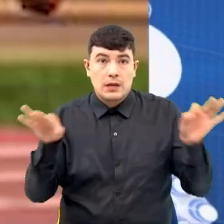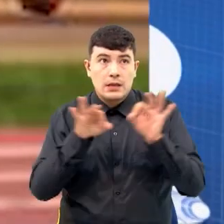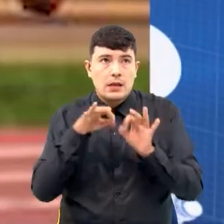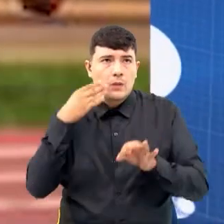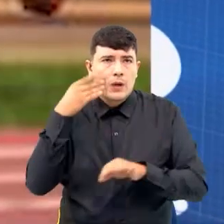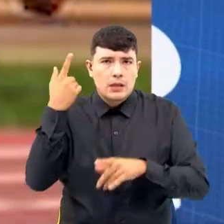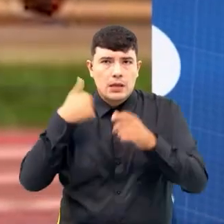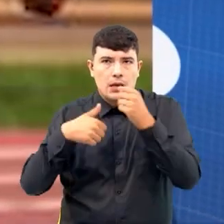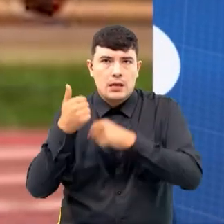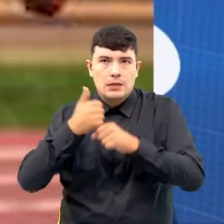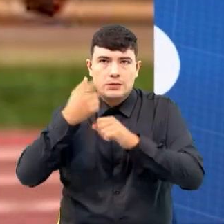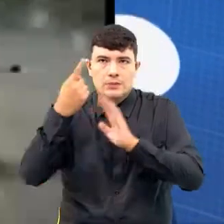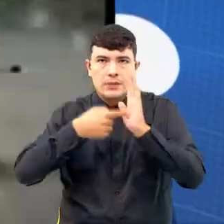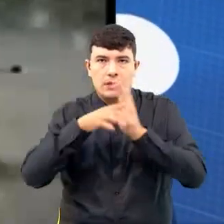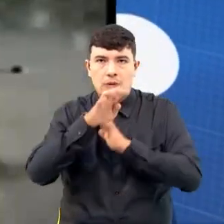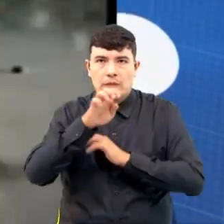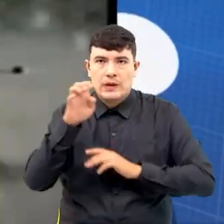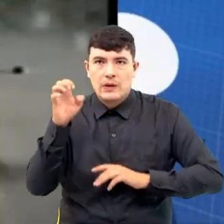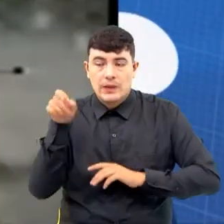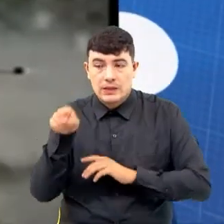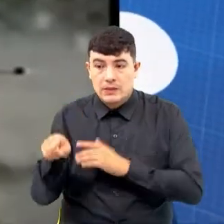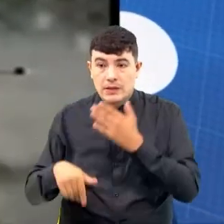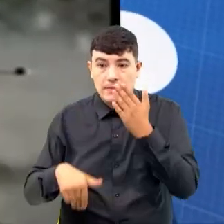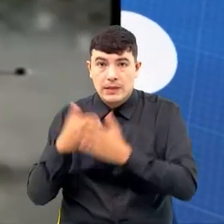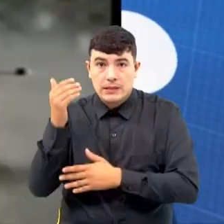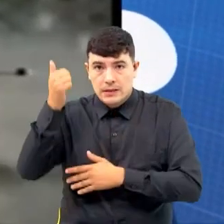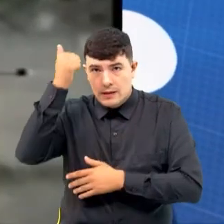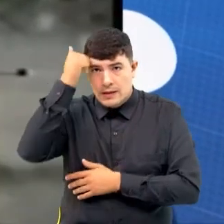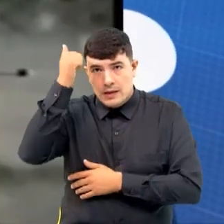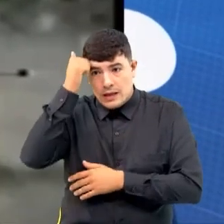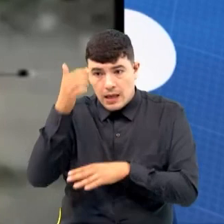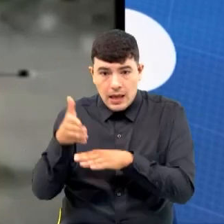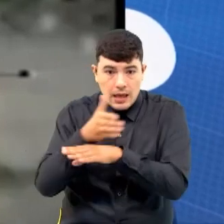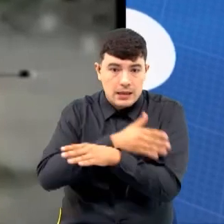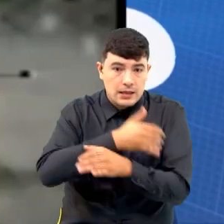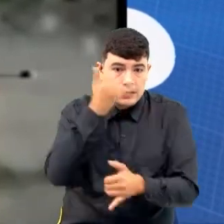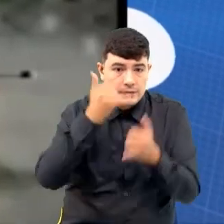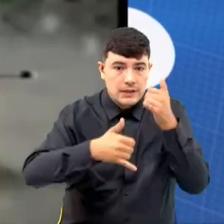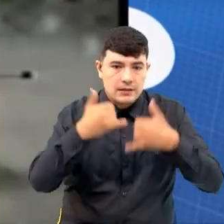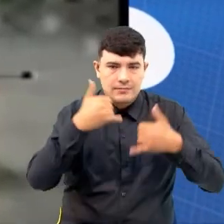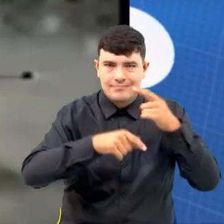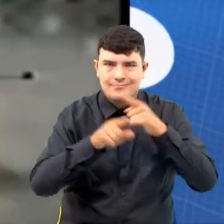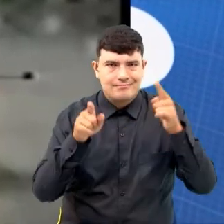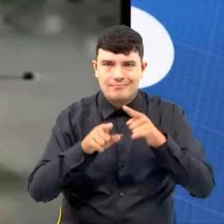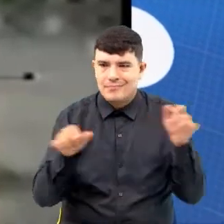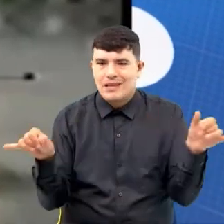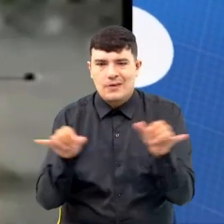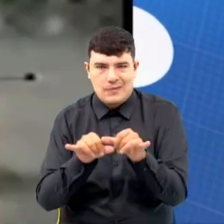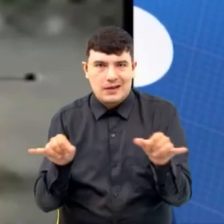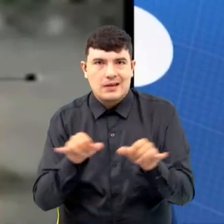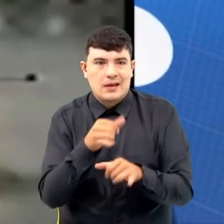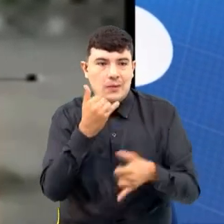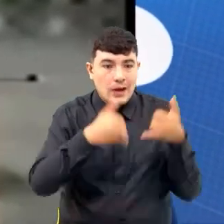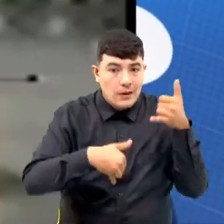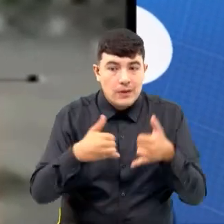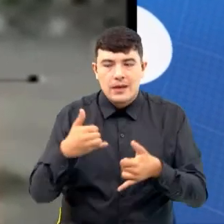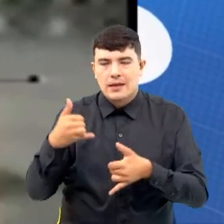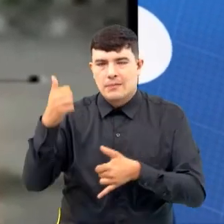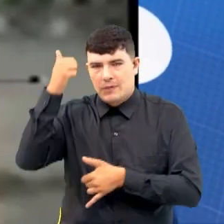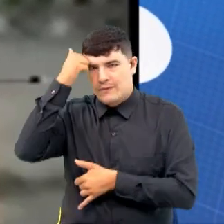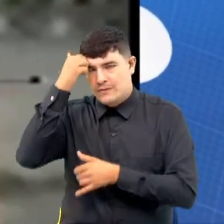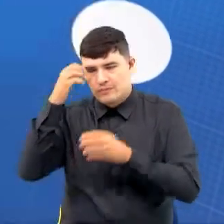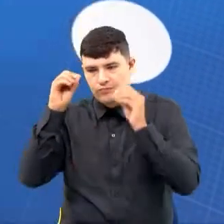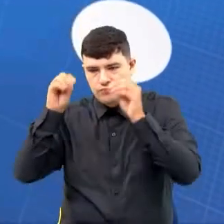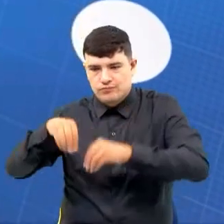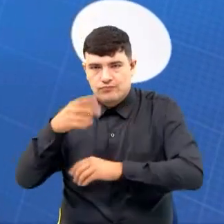del 90, donde incluso arrancó su carrera de técnico sin haber terminado de jugar. En 1994, cuando el equipo se iba a la B y